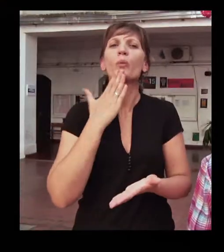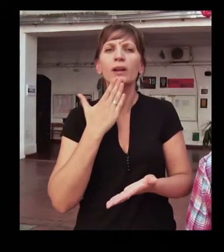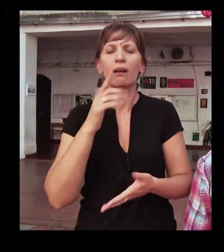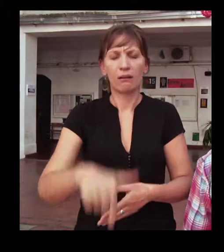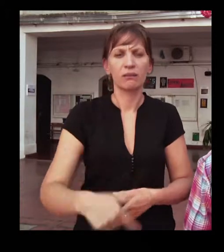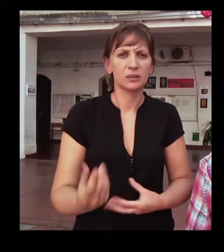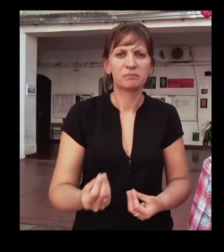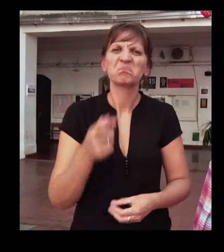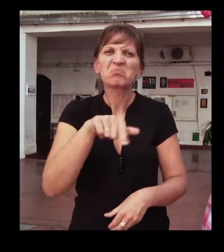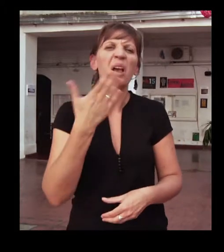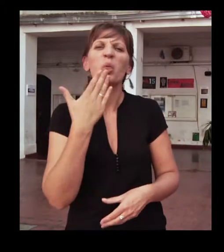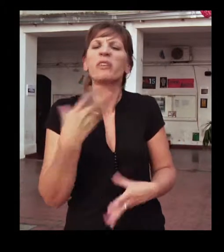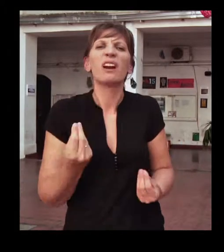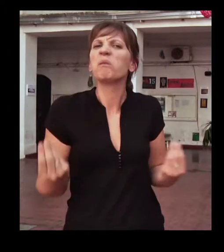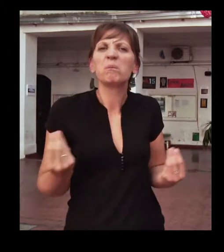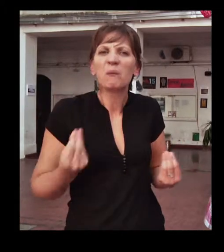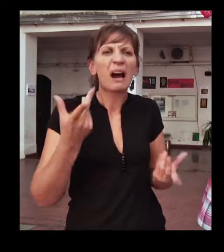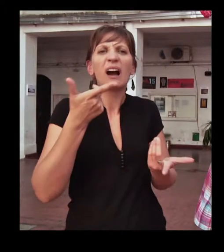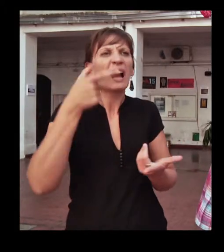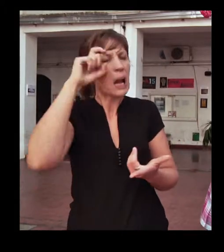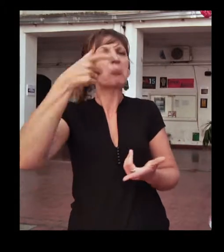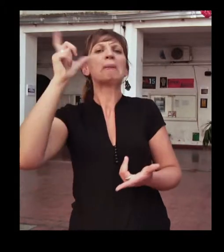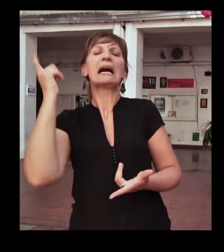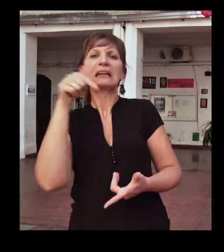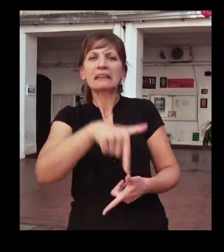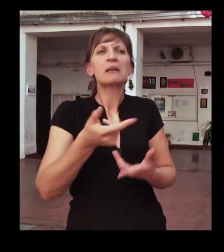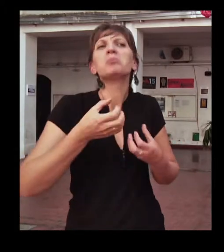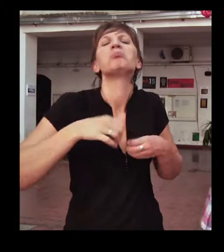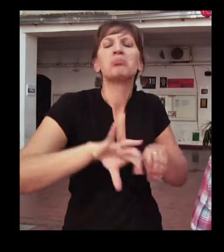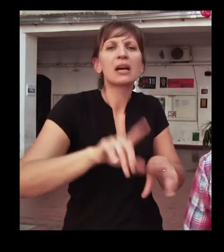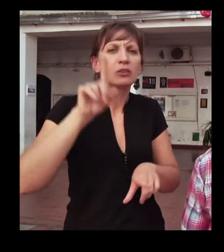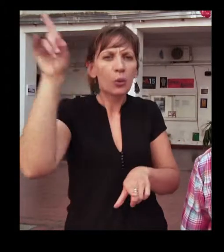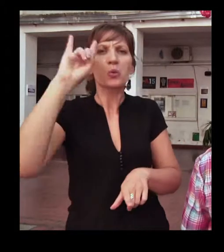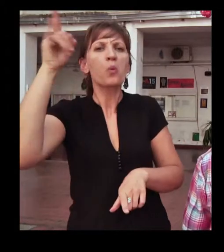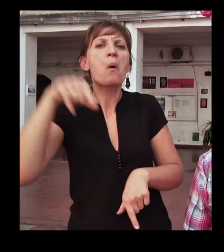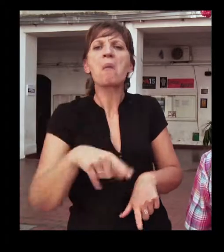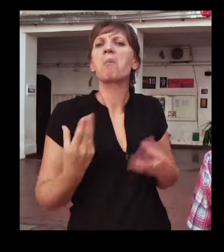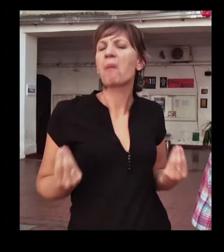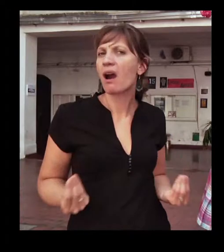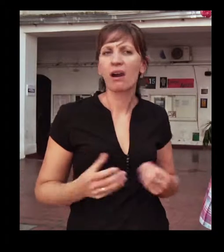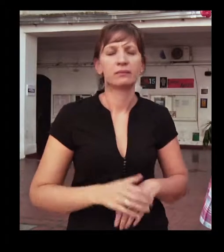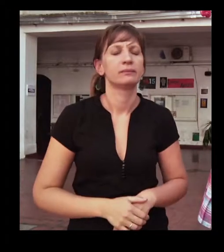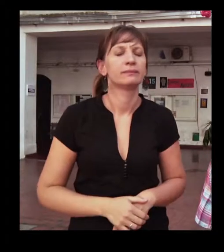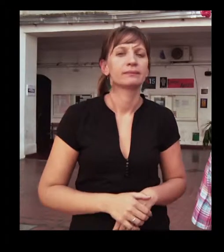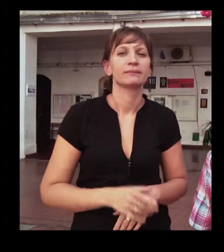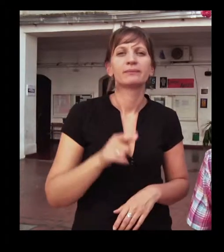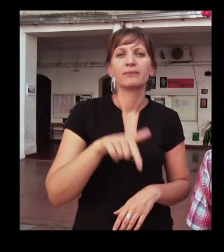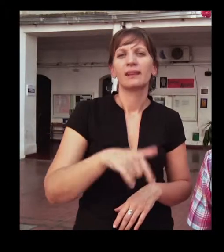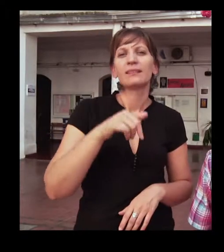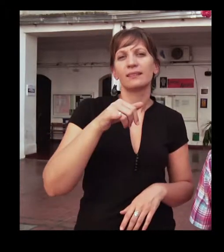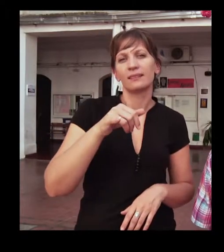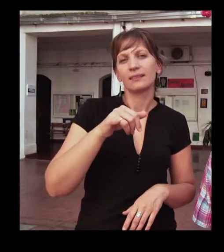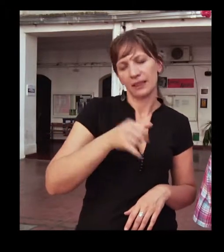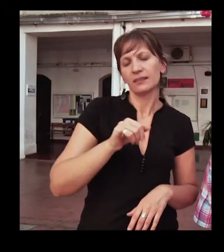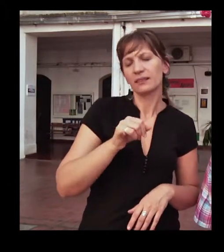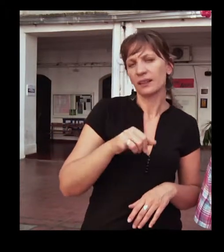contaron sobre la telenovela esta experiencia que se está iniciando tengo entendido en uruguay no sí sí bueno solo no teníamos